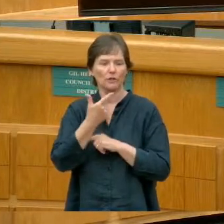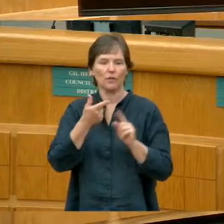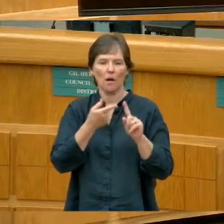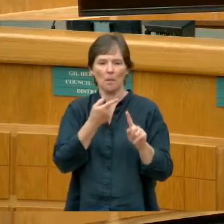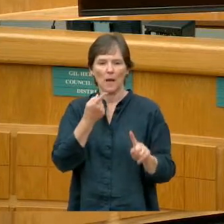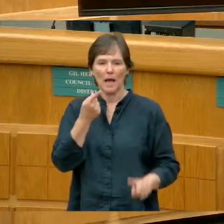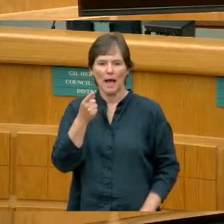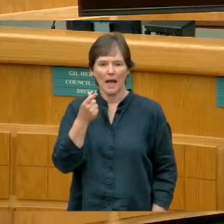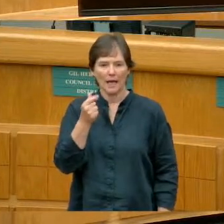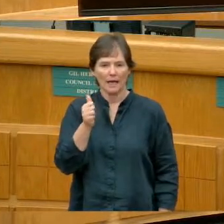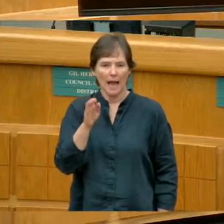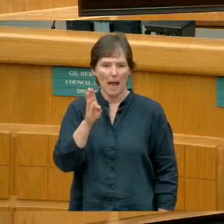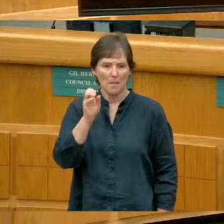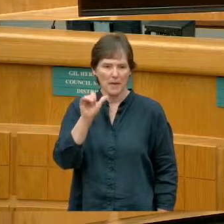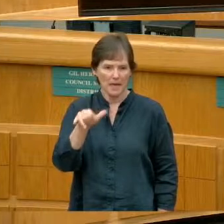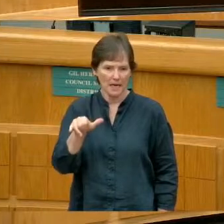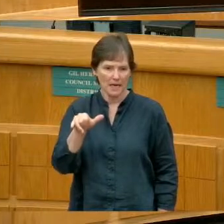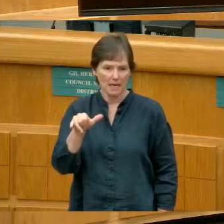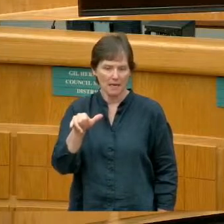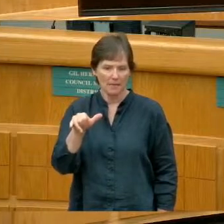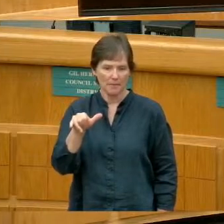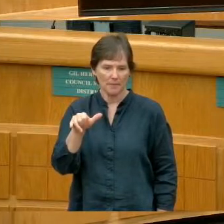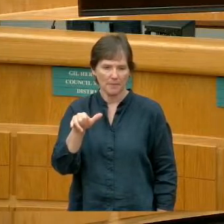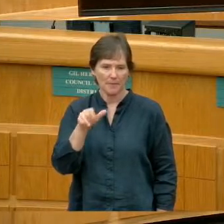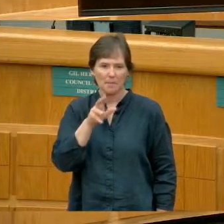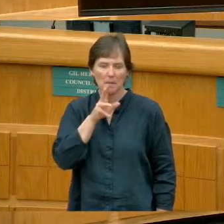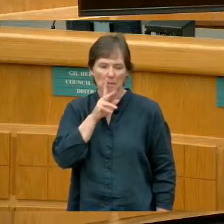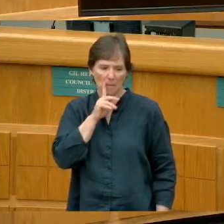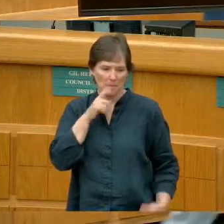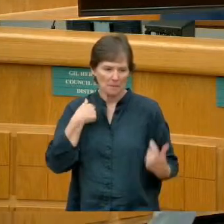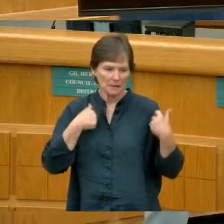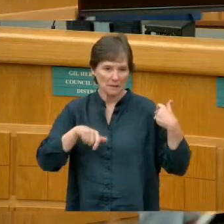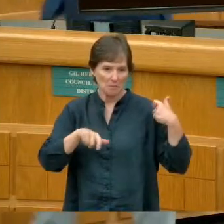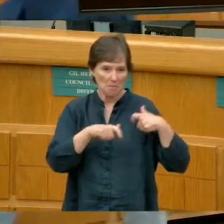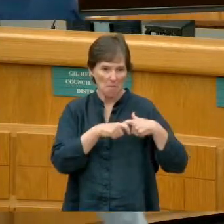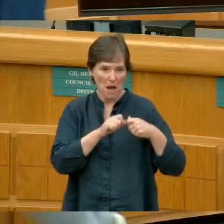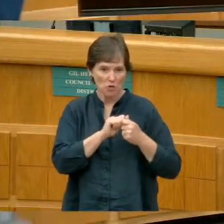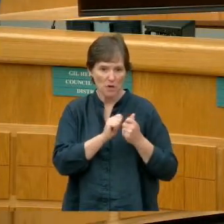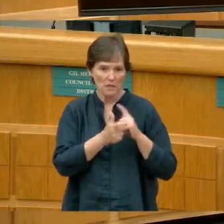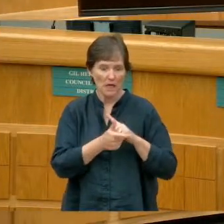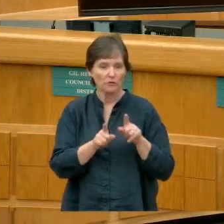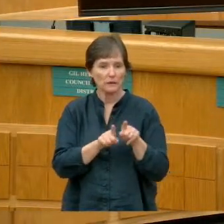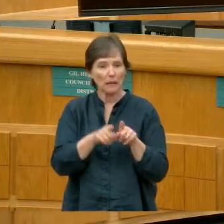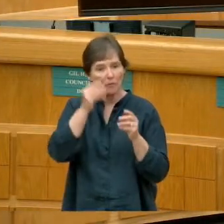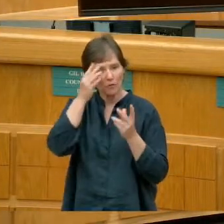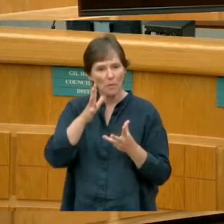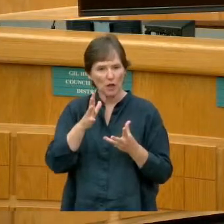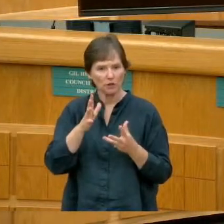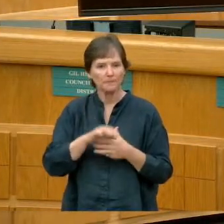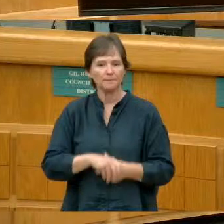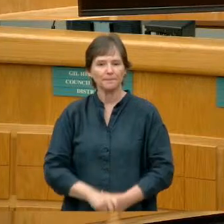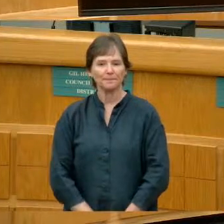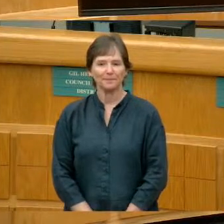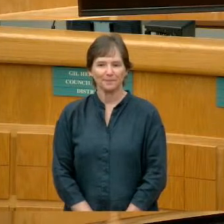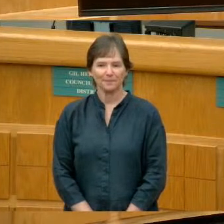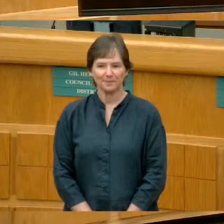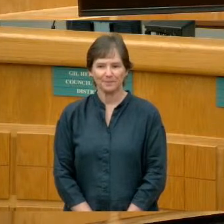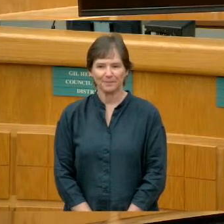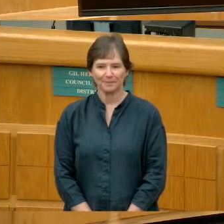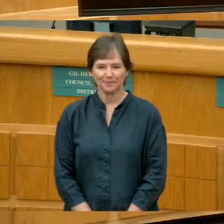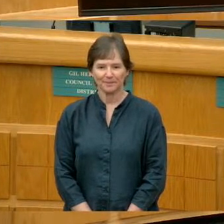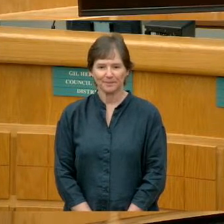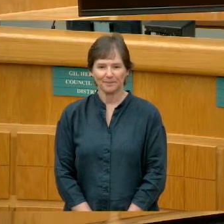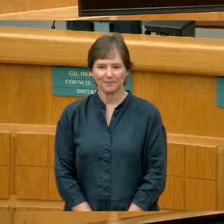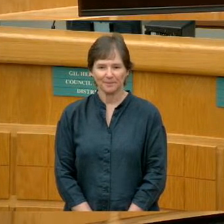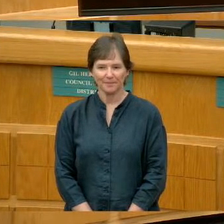health district. Thank you. Las cifras más recientes indican que en las últimas 24 horas se han reportado 343 casos confirmados